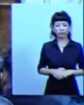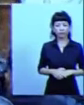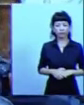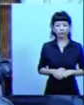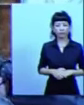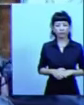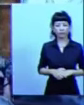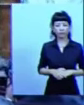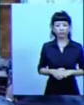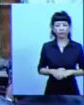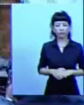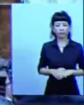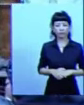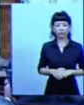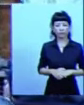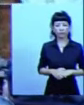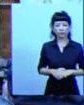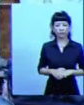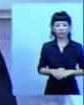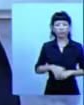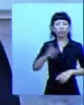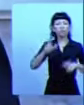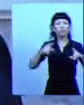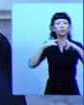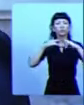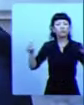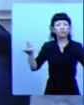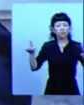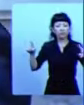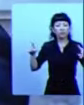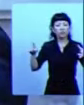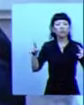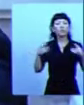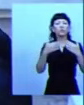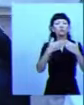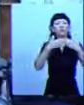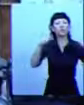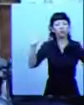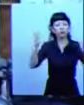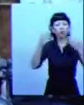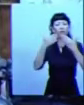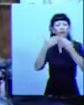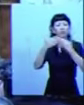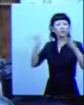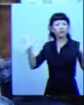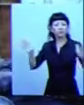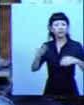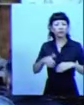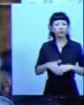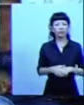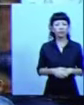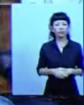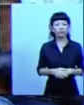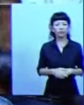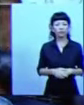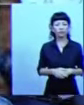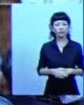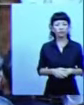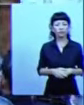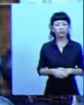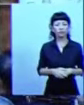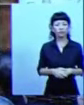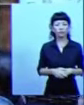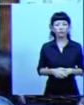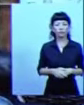en primer lugar eh lo que me llamó la atención Es que remarca la Constitución de 1853 y no